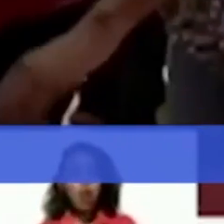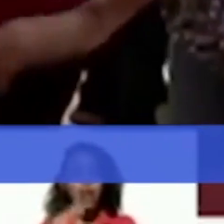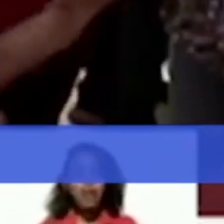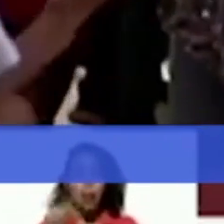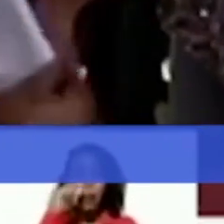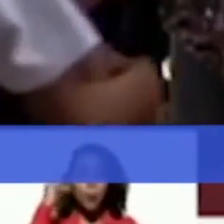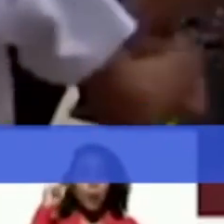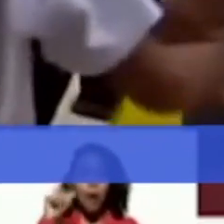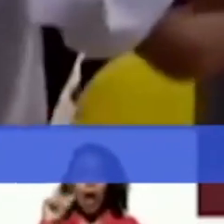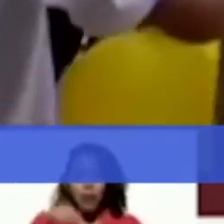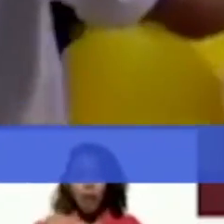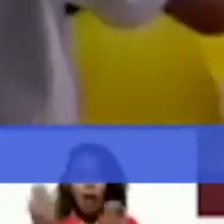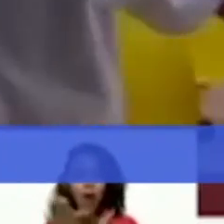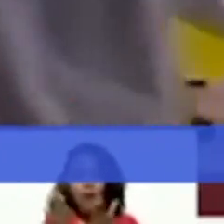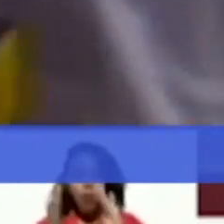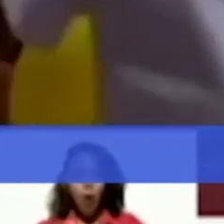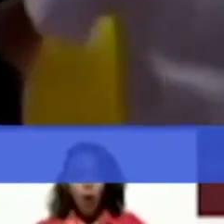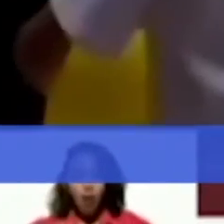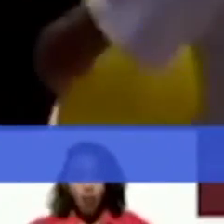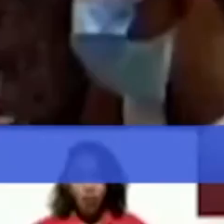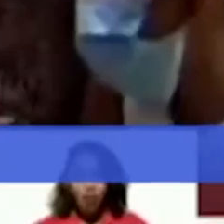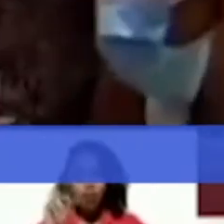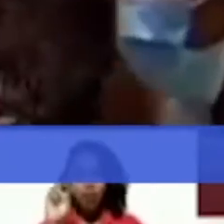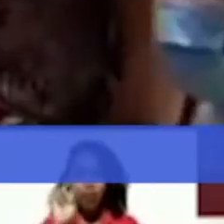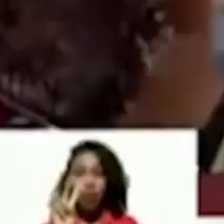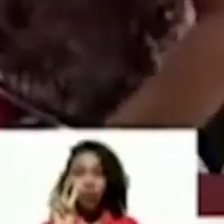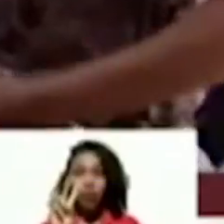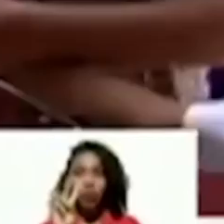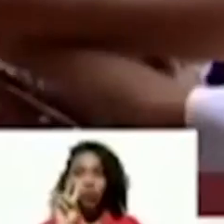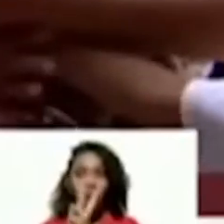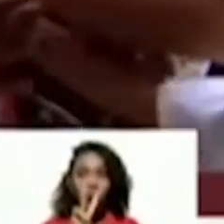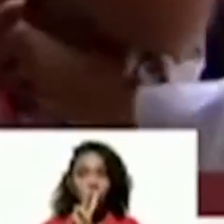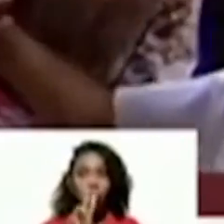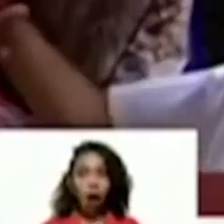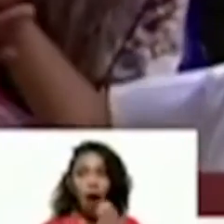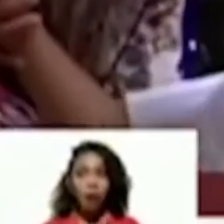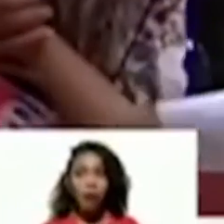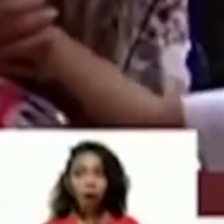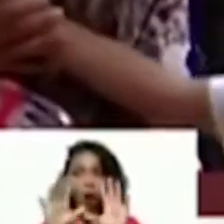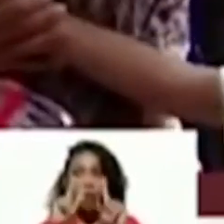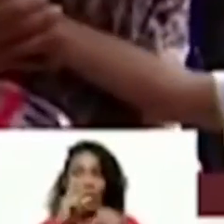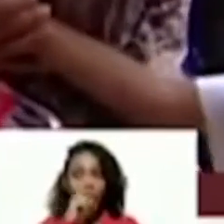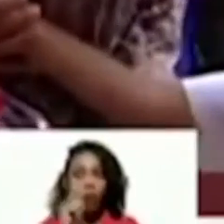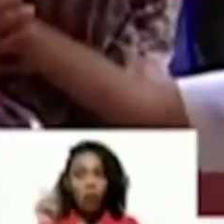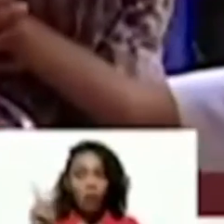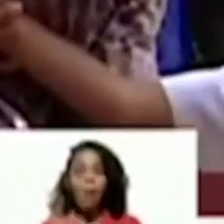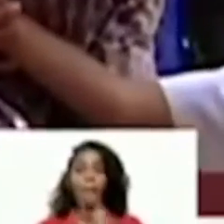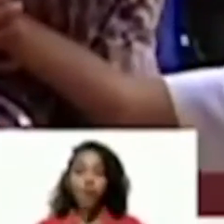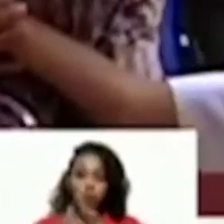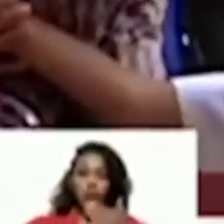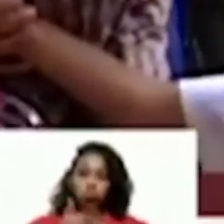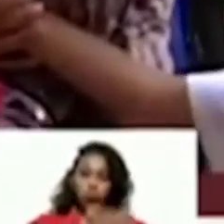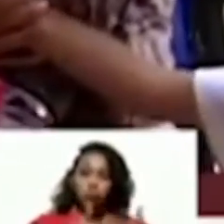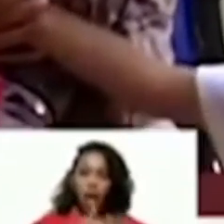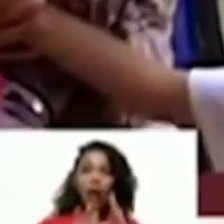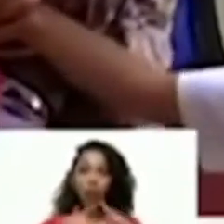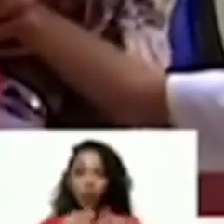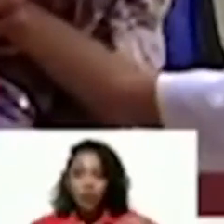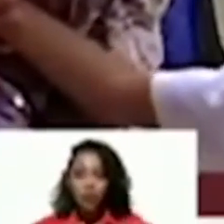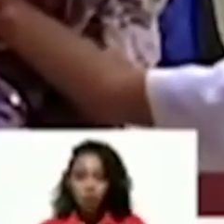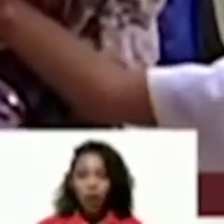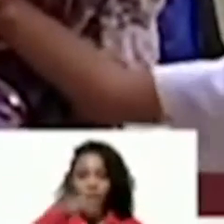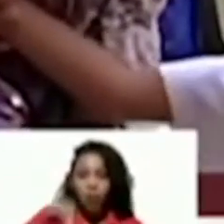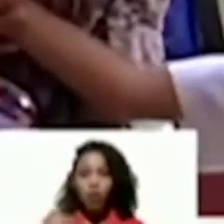92,4% con la dosis de Soberana Plus, indicó recientemente el canciller cubano Bruno Rodríguez en su cuenta de Twitter.